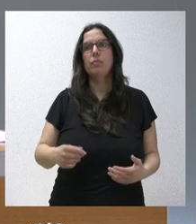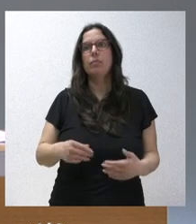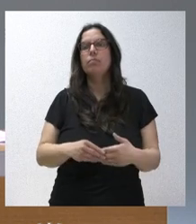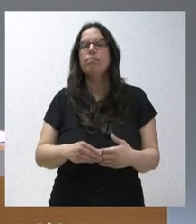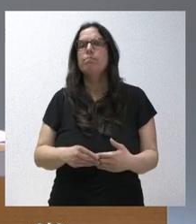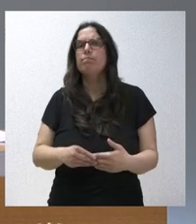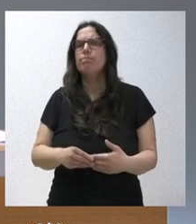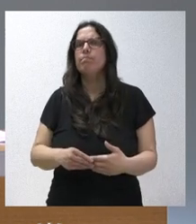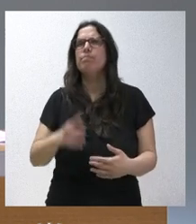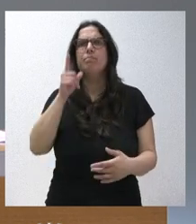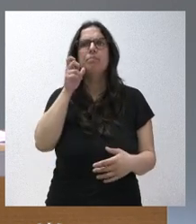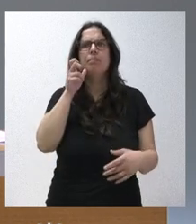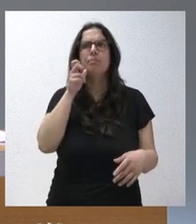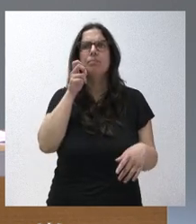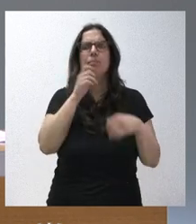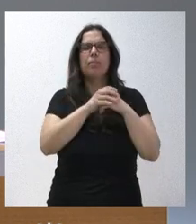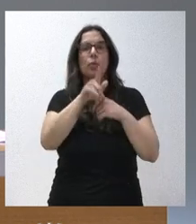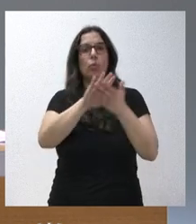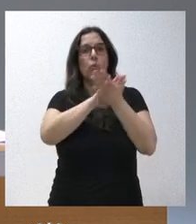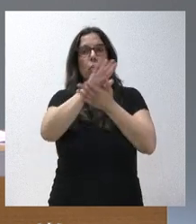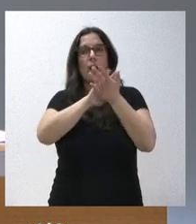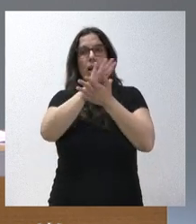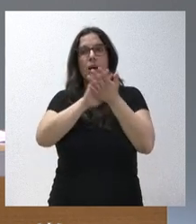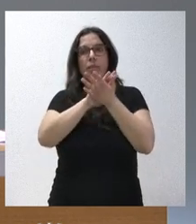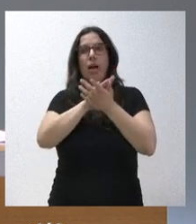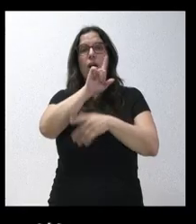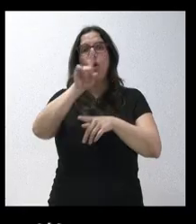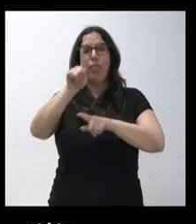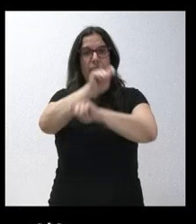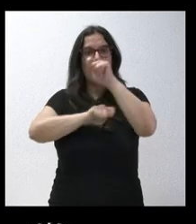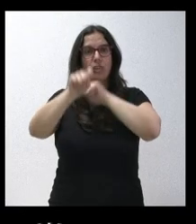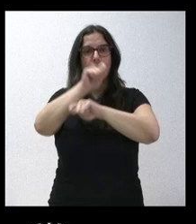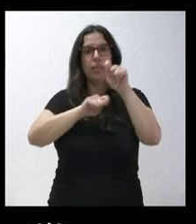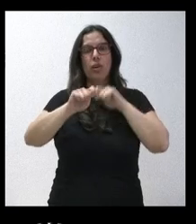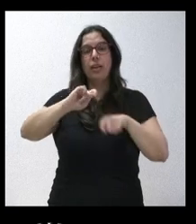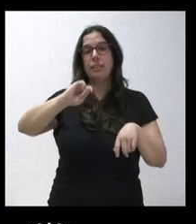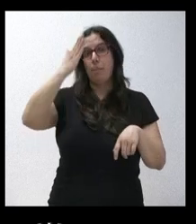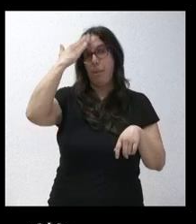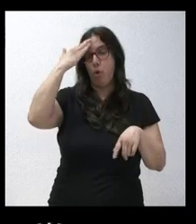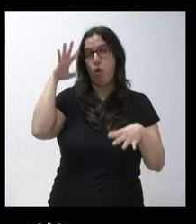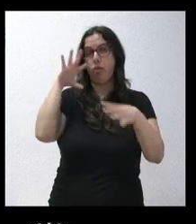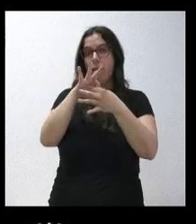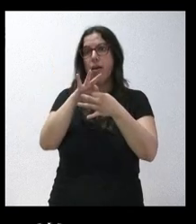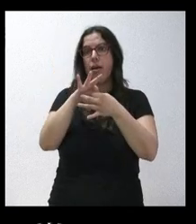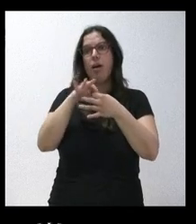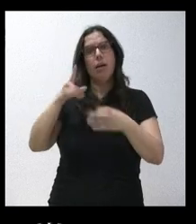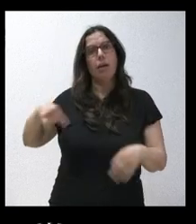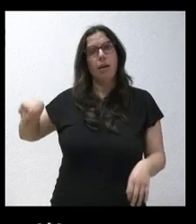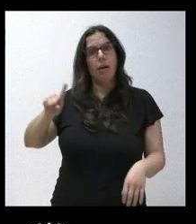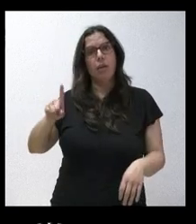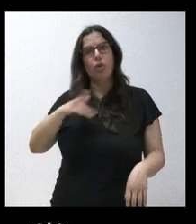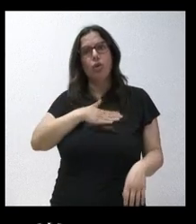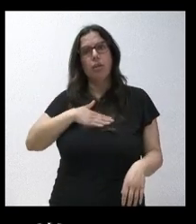memorialistas Perdón se refiere a las asociaciones memorialistas que que están dispuestas a